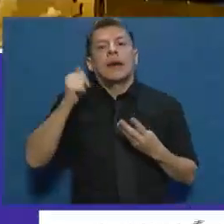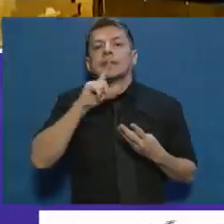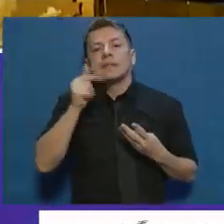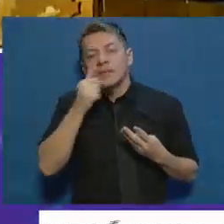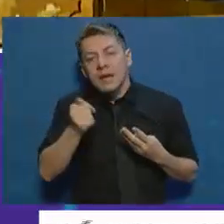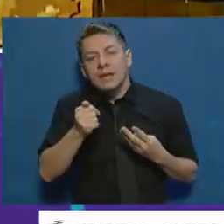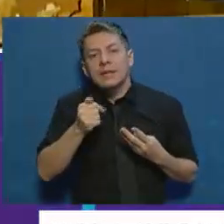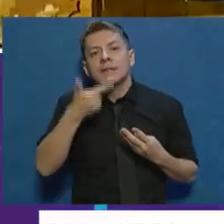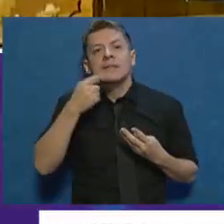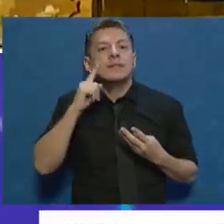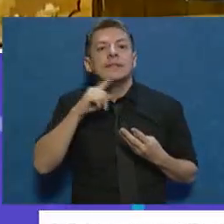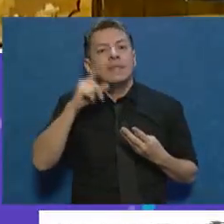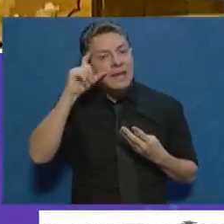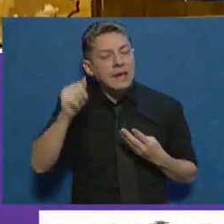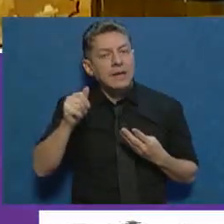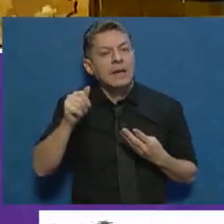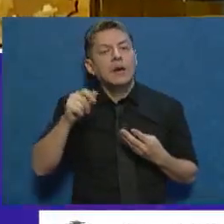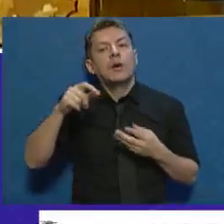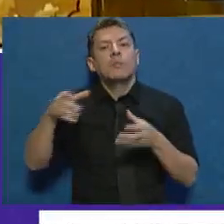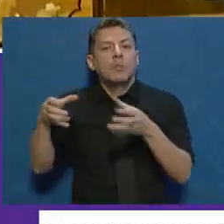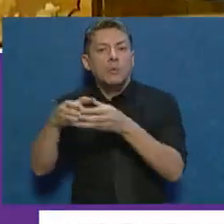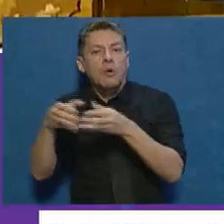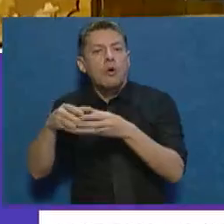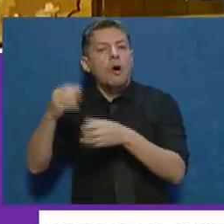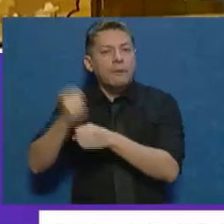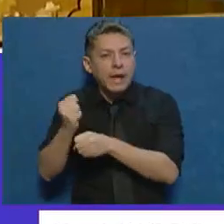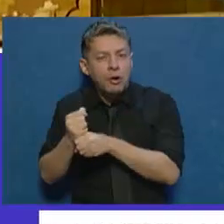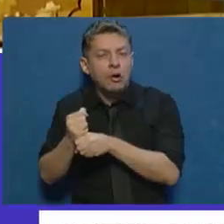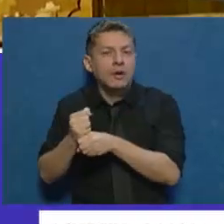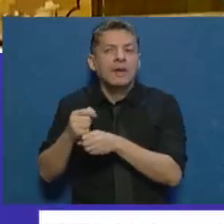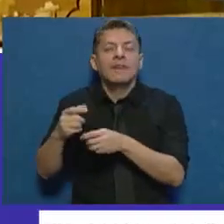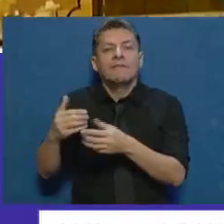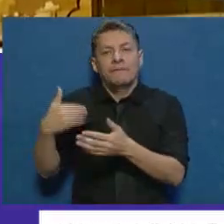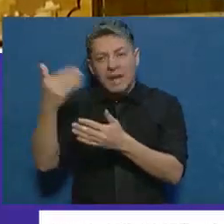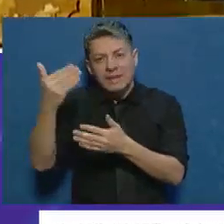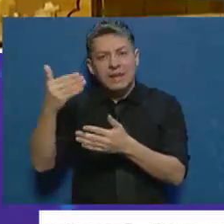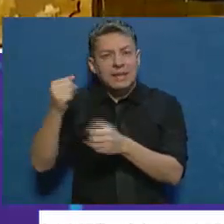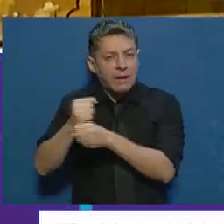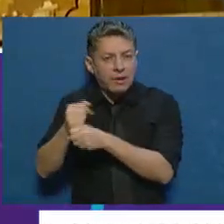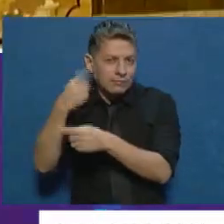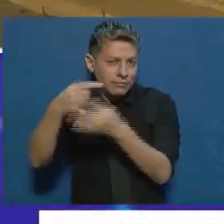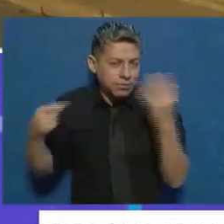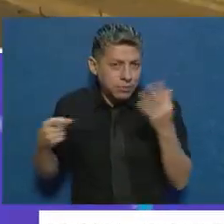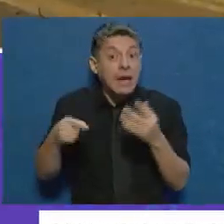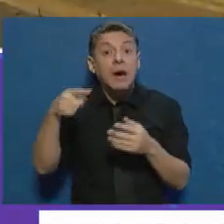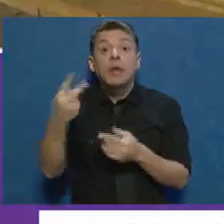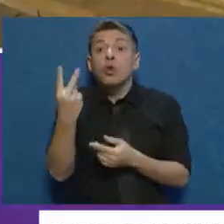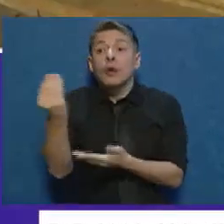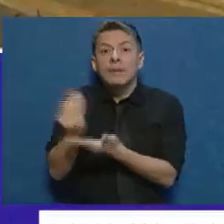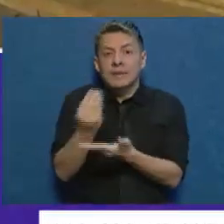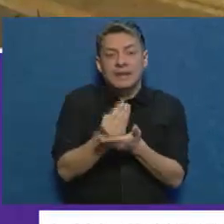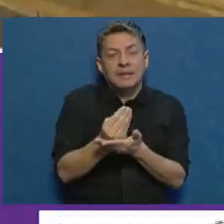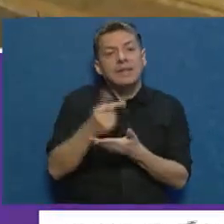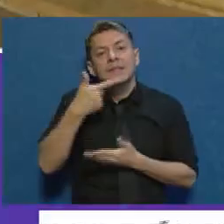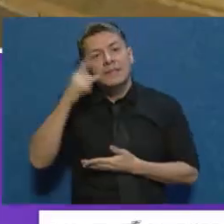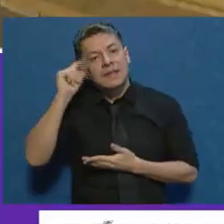CITEA, el Polo Obrero, el Frente de Izquierda y de los Trabajadores. Vamos a hablar con dos representantes, Sebastián Enríquez y Roberto